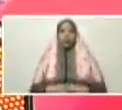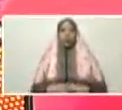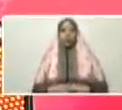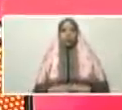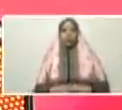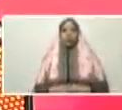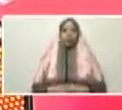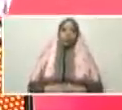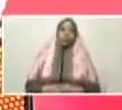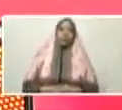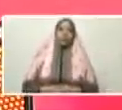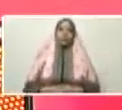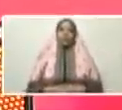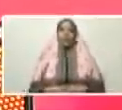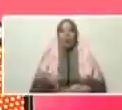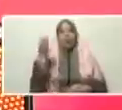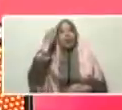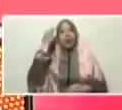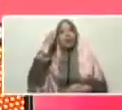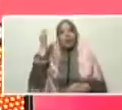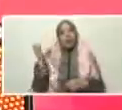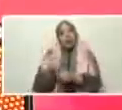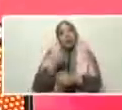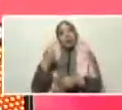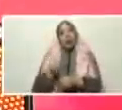hay que saber trabajar en colectivo